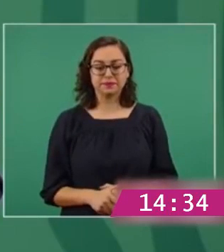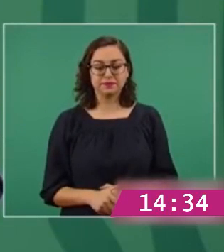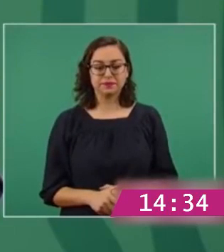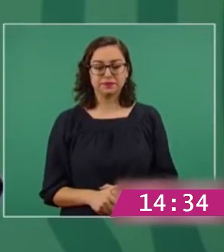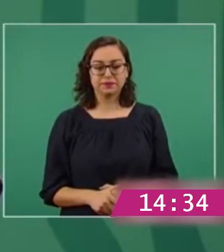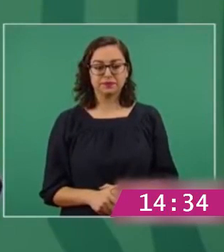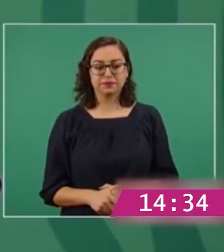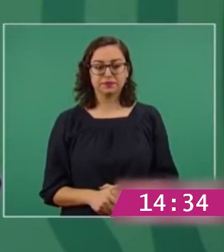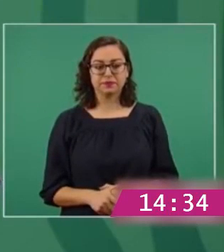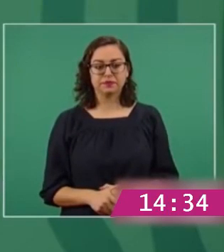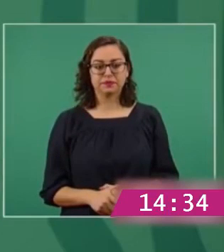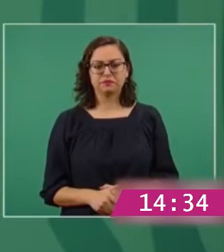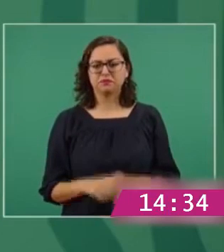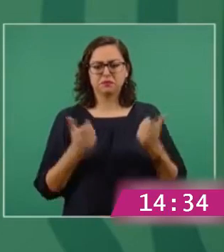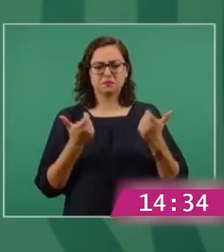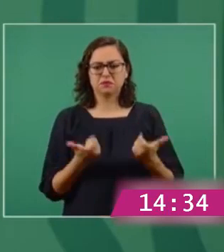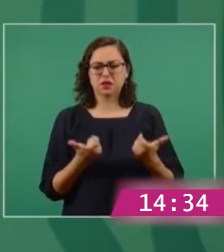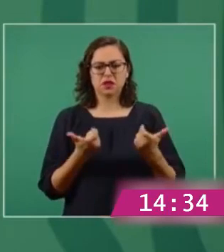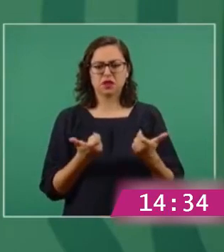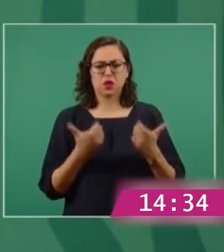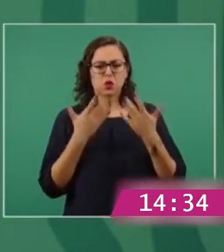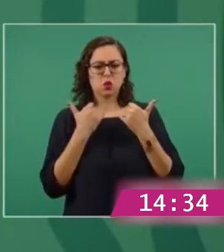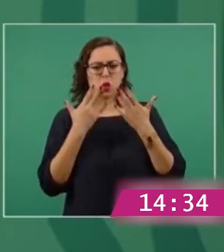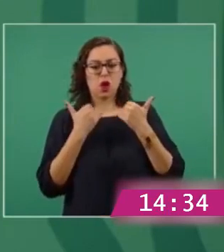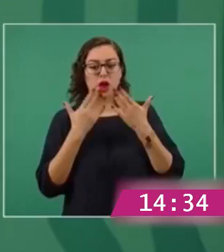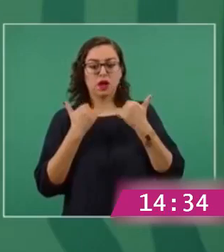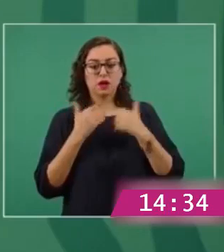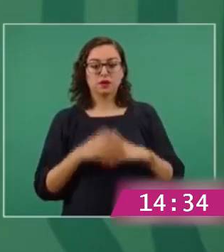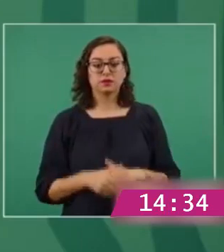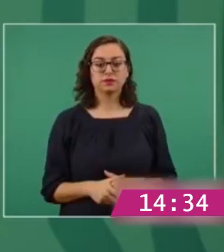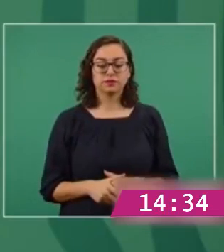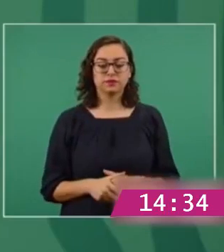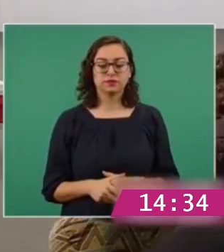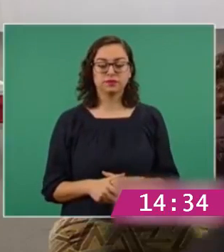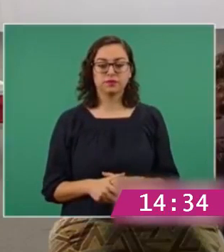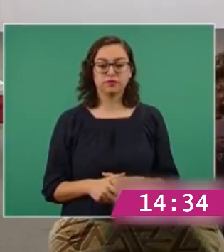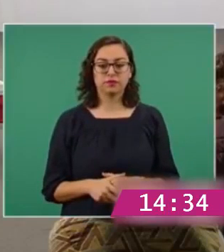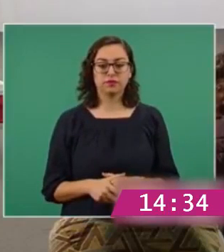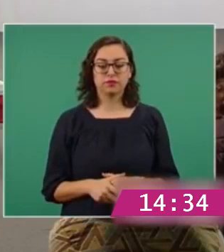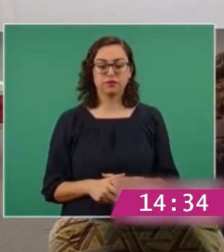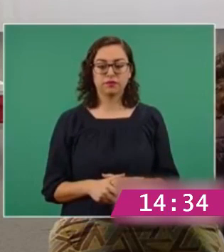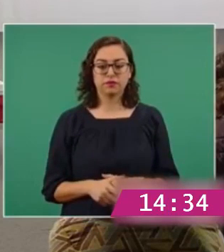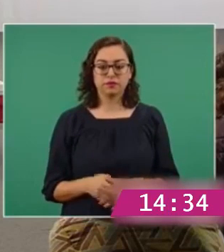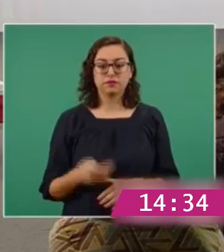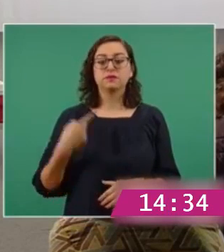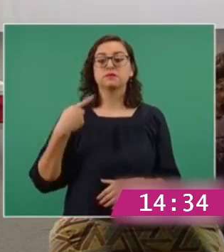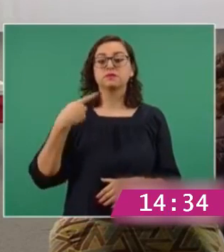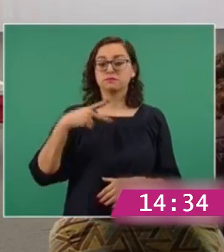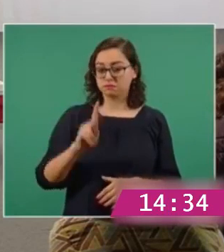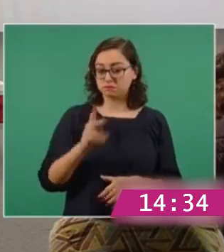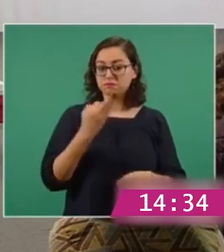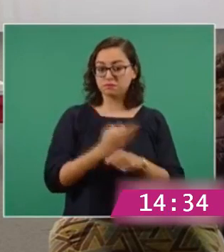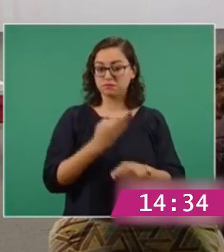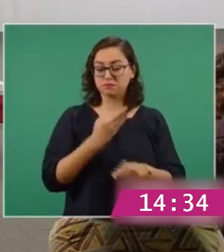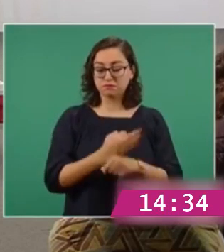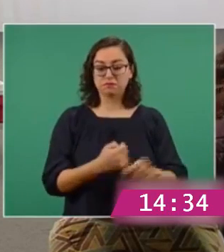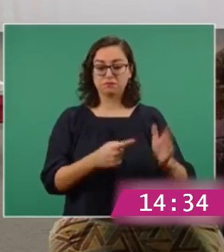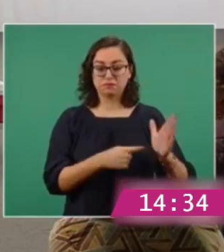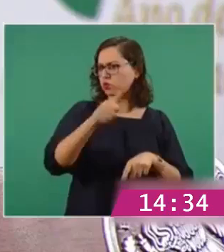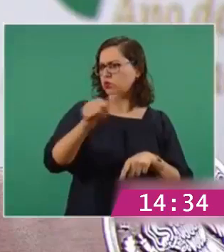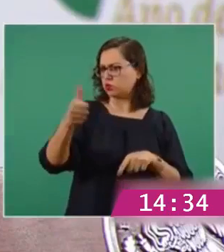que termine este brete con el Instituto Nacional Electoral. Escuchamos al mismísimo presidente de